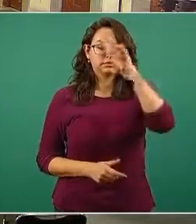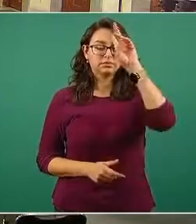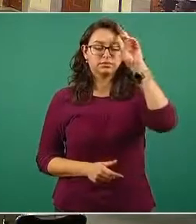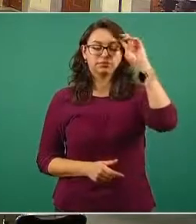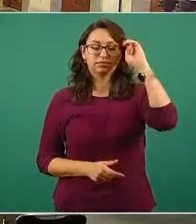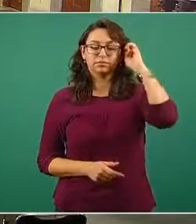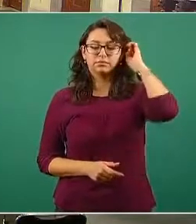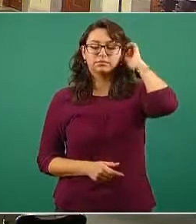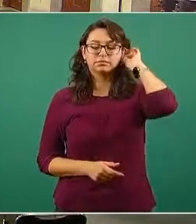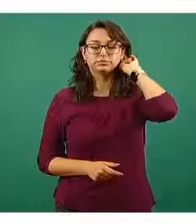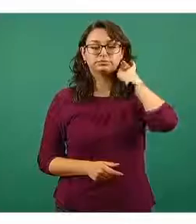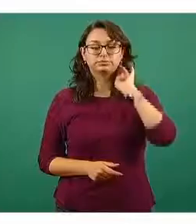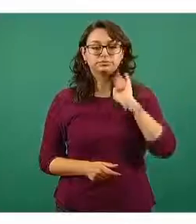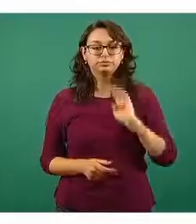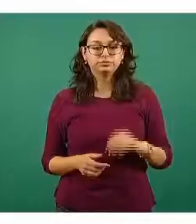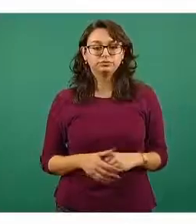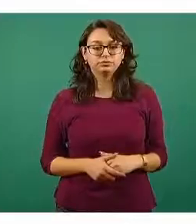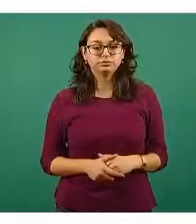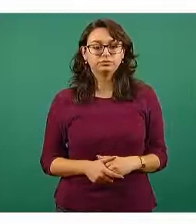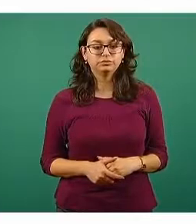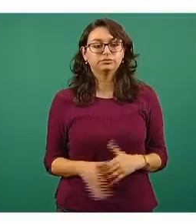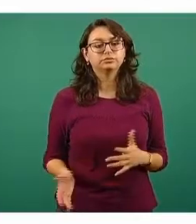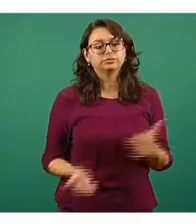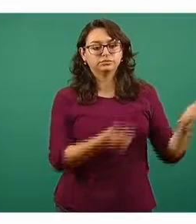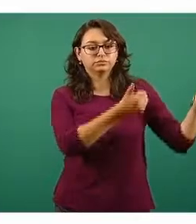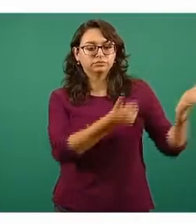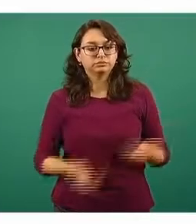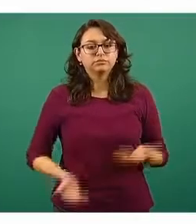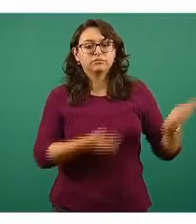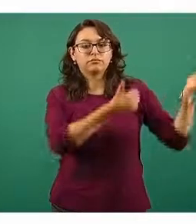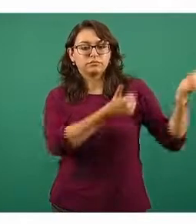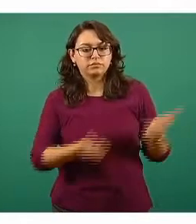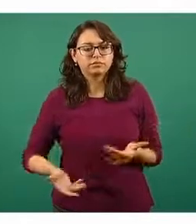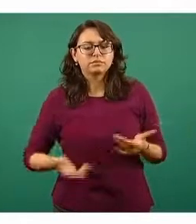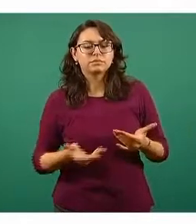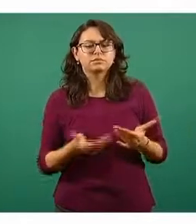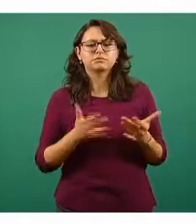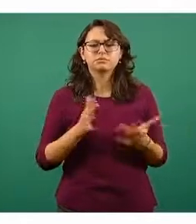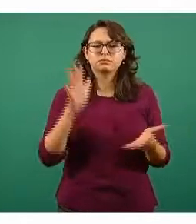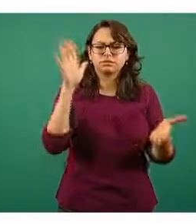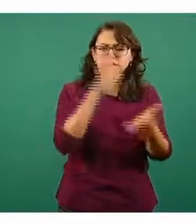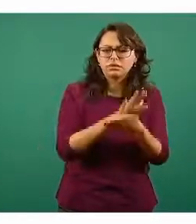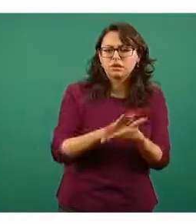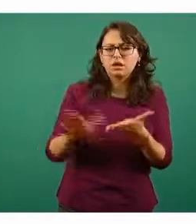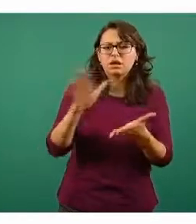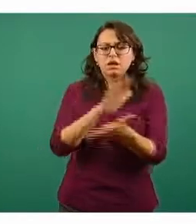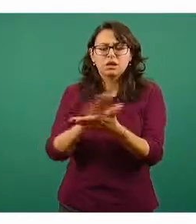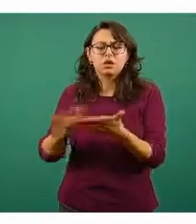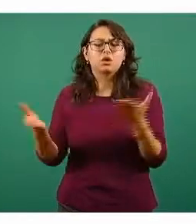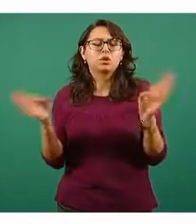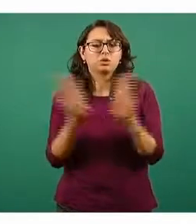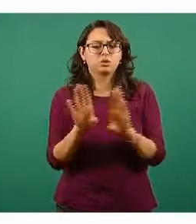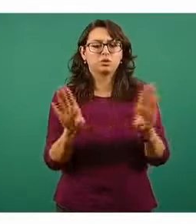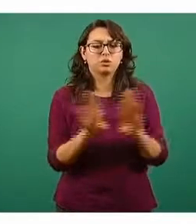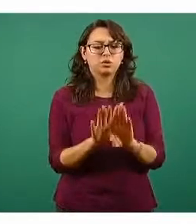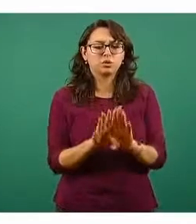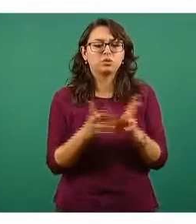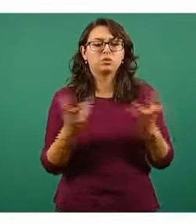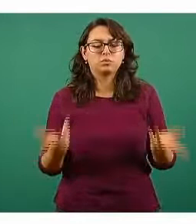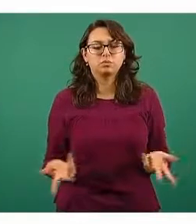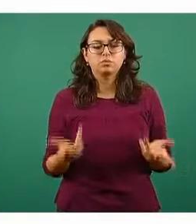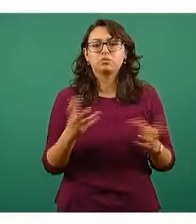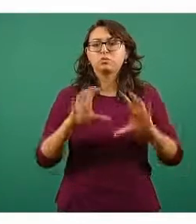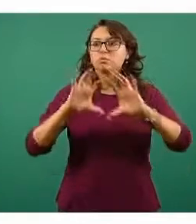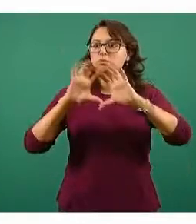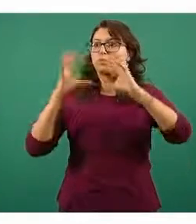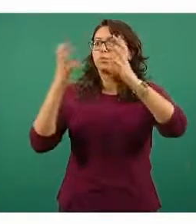El uso de estos paquetes de vacunación, aquí bien conviene tenerlo presente, la velocidad a la que los países de todo